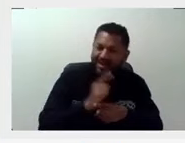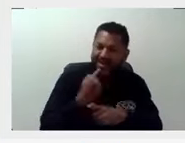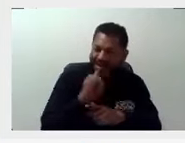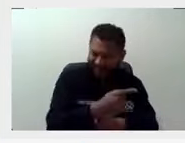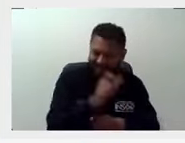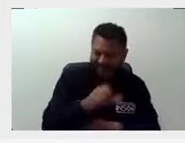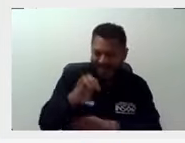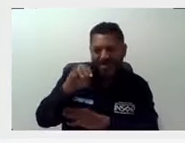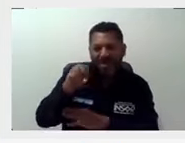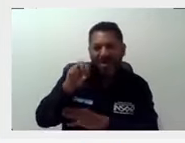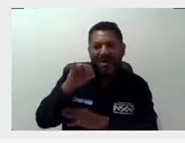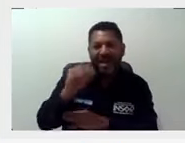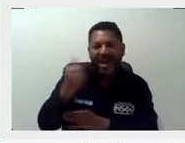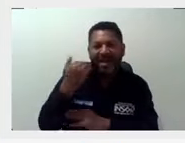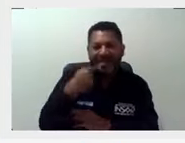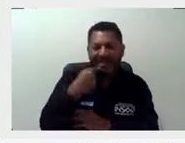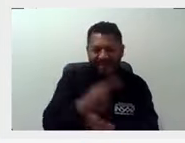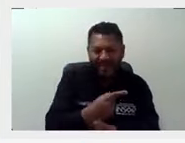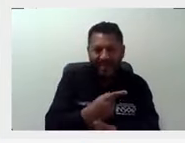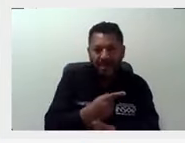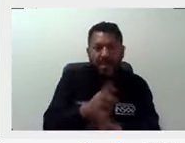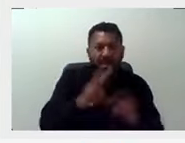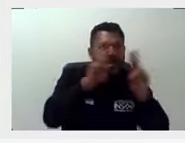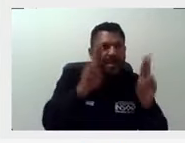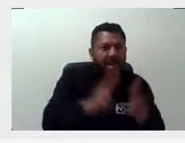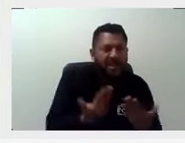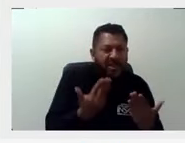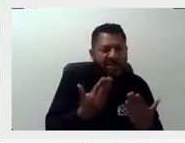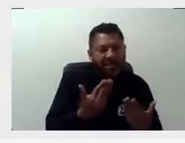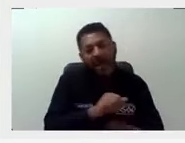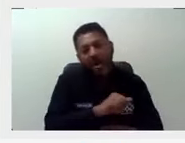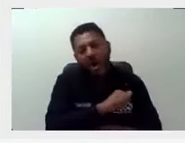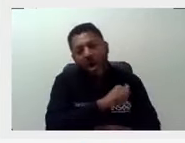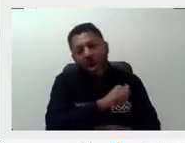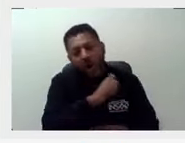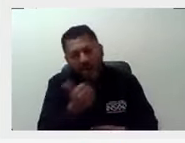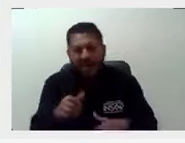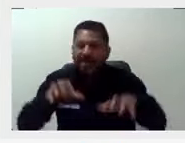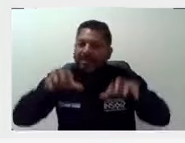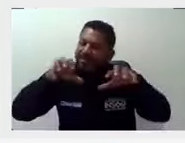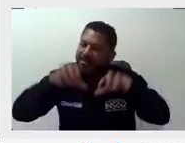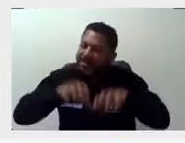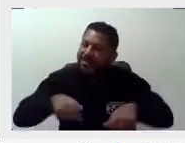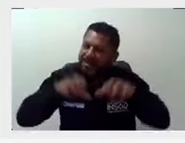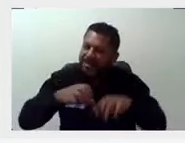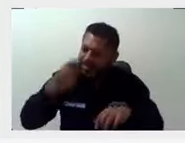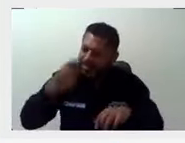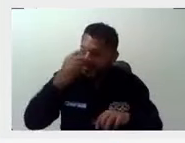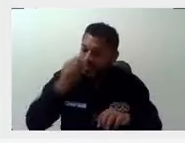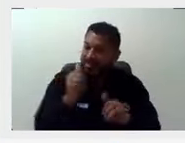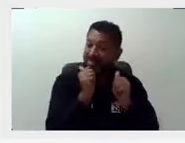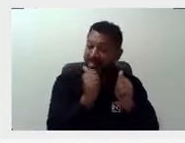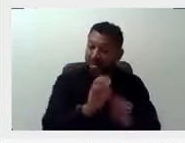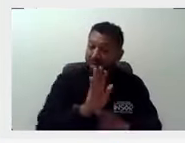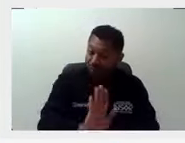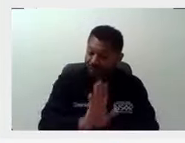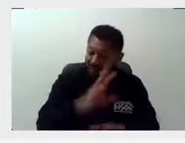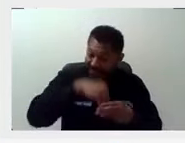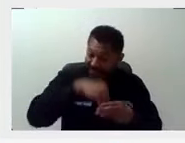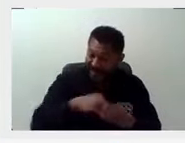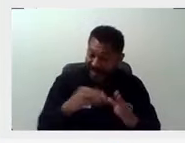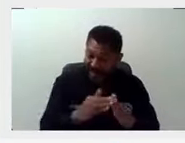más allá del internet, sino también esas otras actividades de ustedes, que ustedes han hecho en casa, que ustedes son los